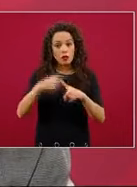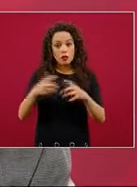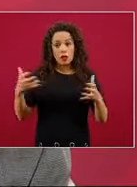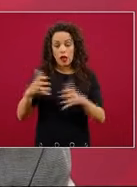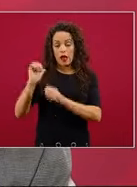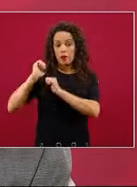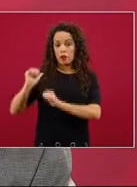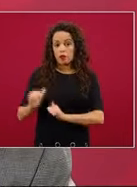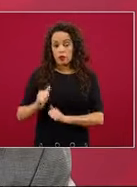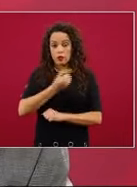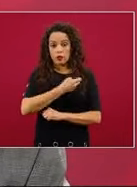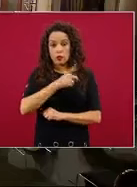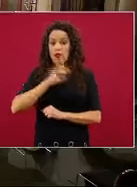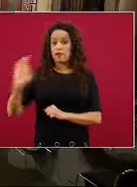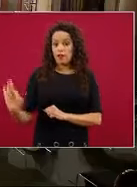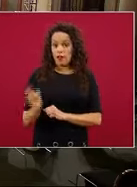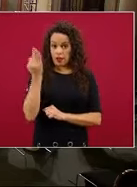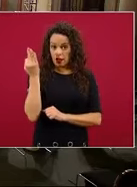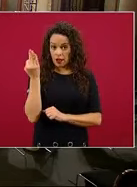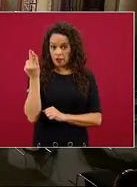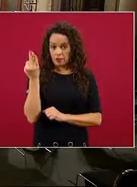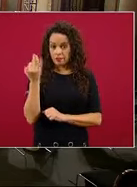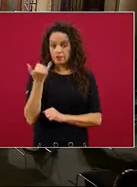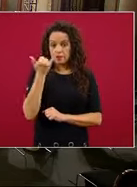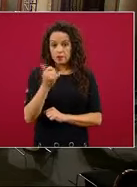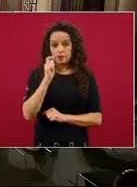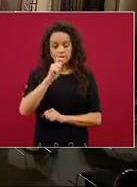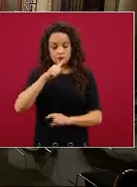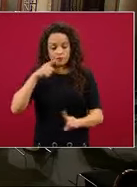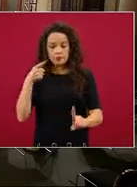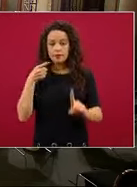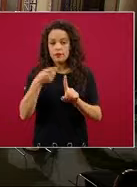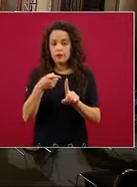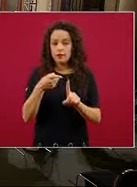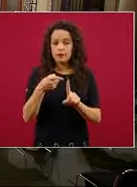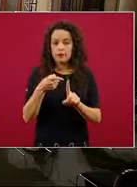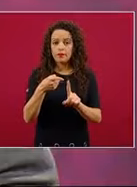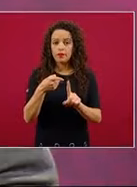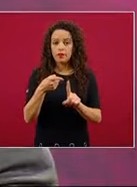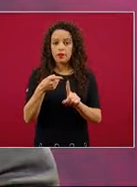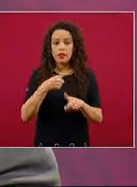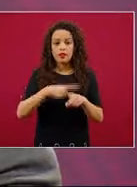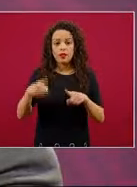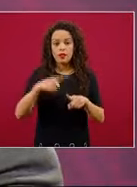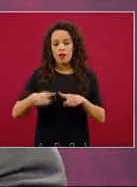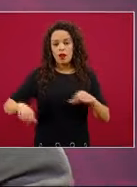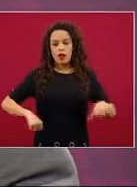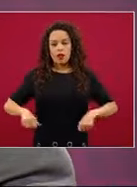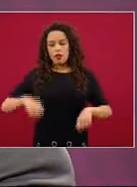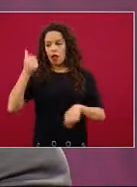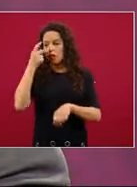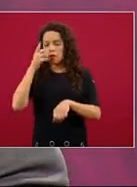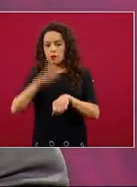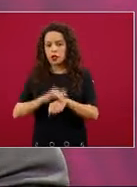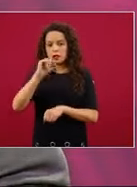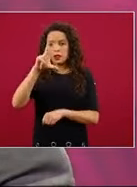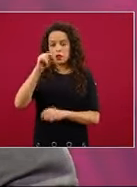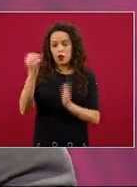Federal, y la aplicación directa de las acciones administrativas que autorizan o